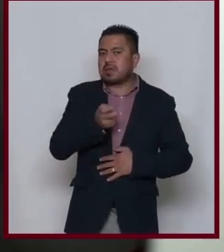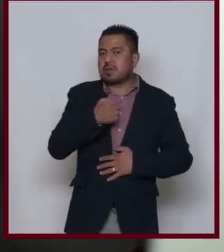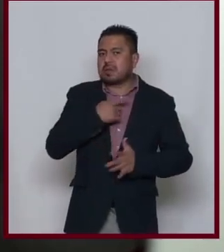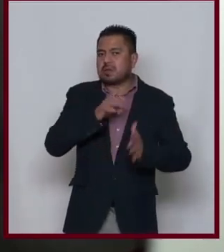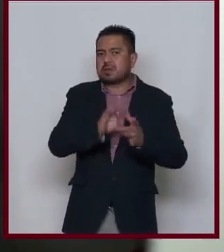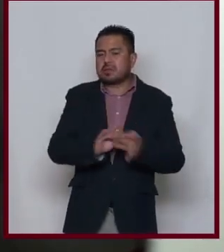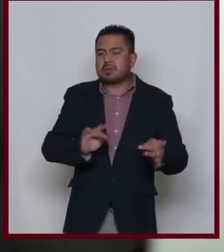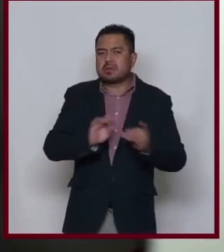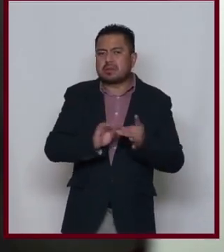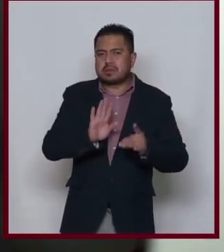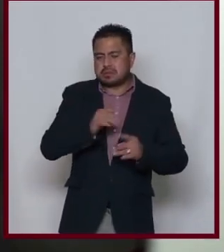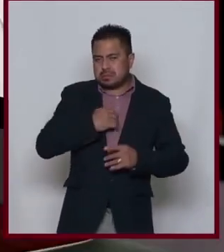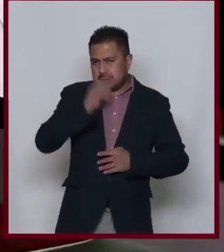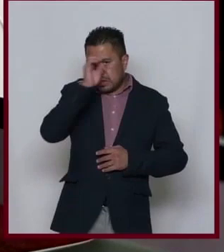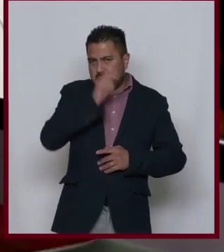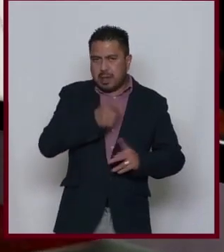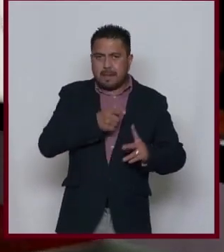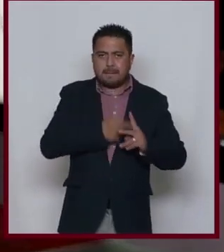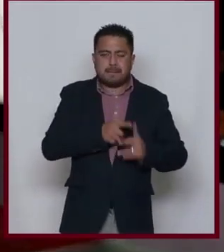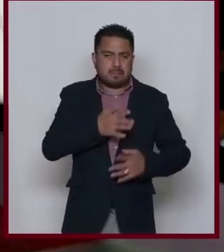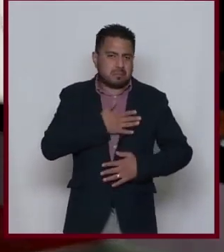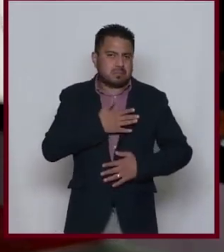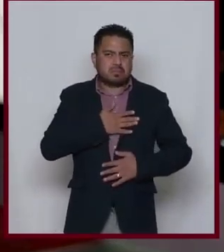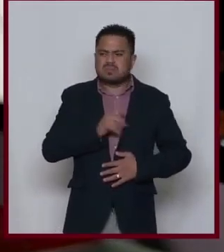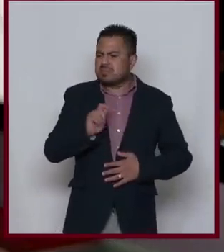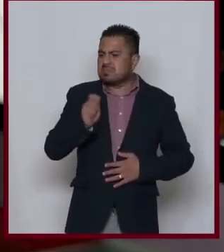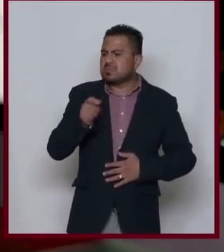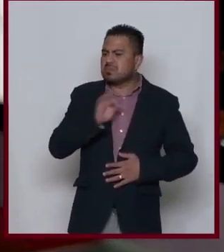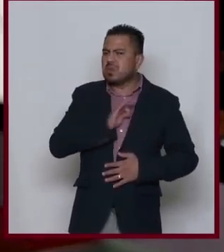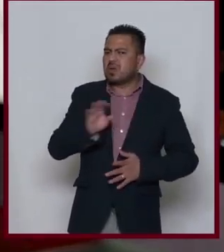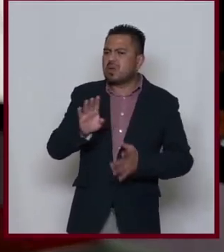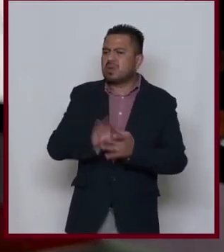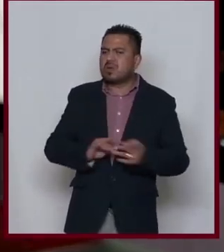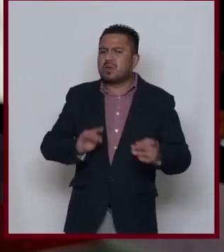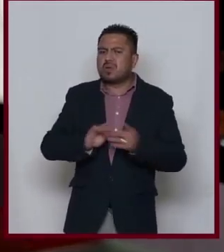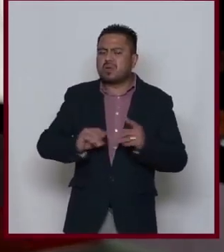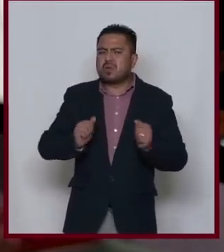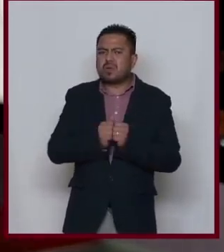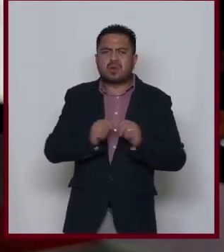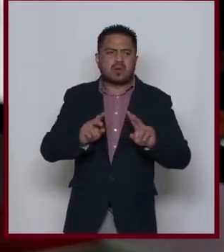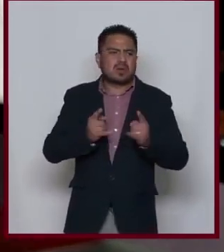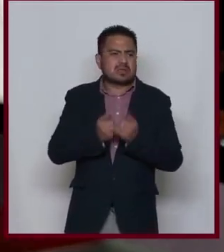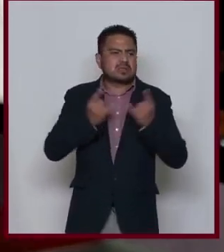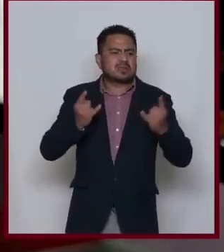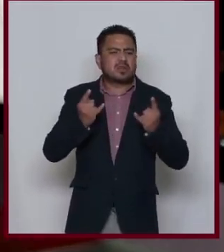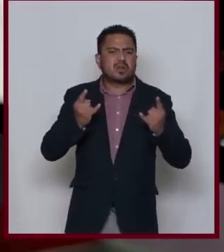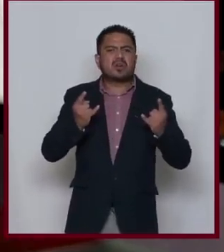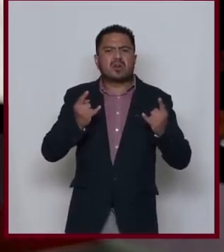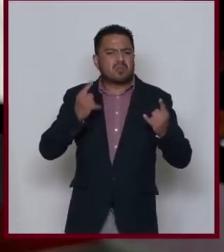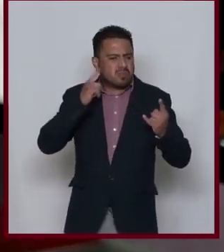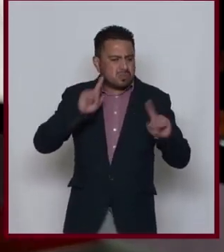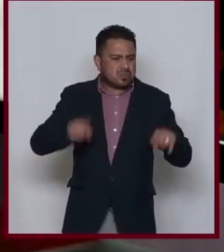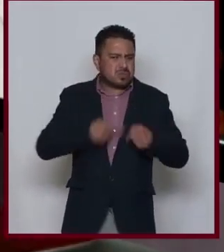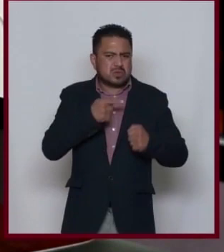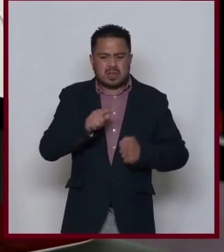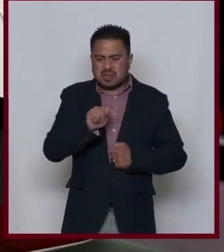que es desde el punto de vista matemático. ¿Y qué nos podría contar acerca de la historia de la escala musical temperada?